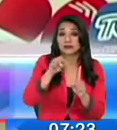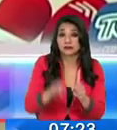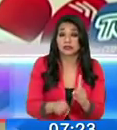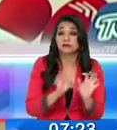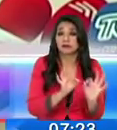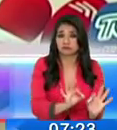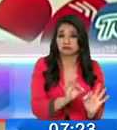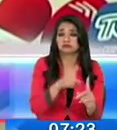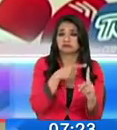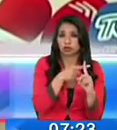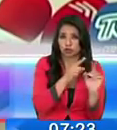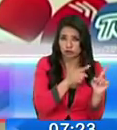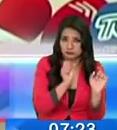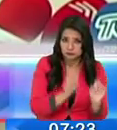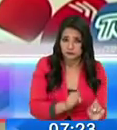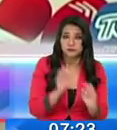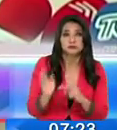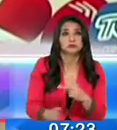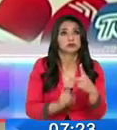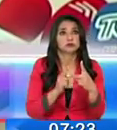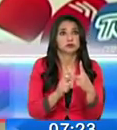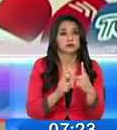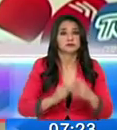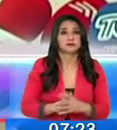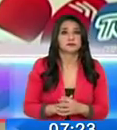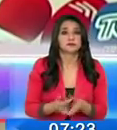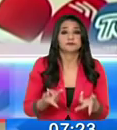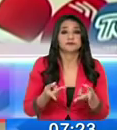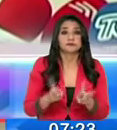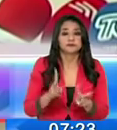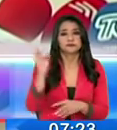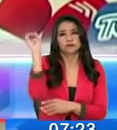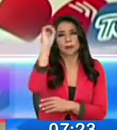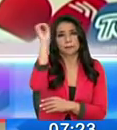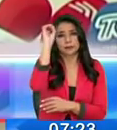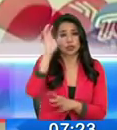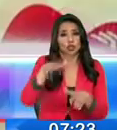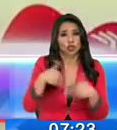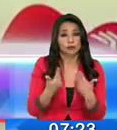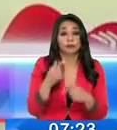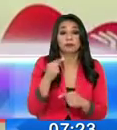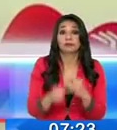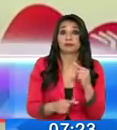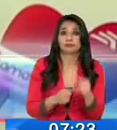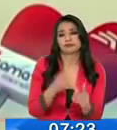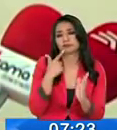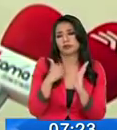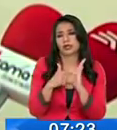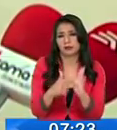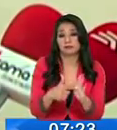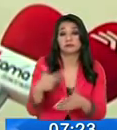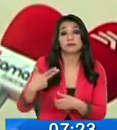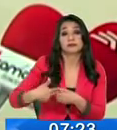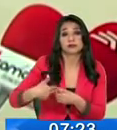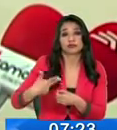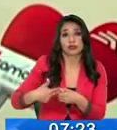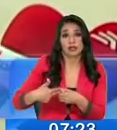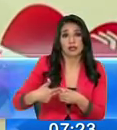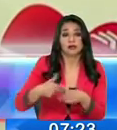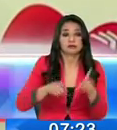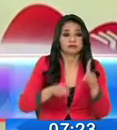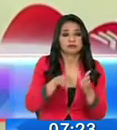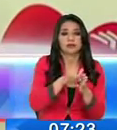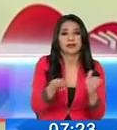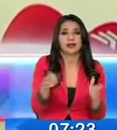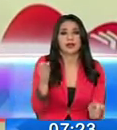El otro criterio que ha surgido en la mesa es el criterio de la gradualidad. Por ejemplo, en el caso de la gasolina, hay estas camionetas